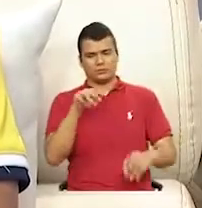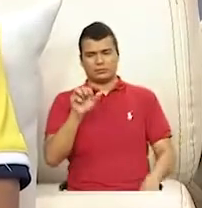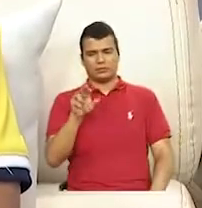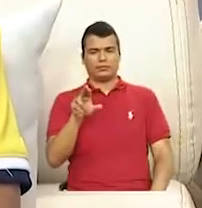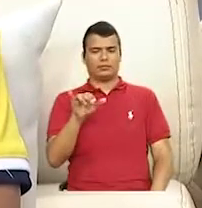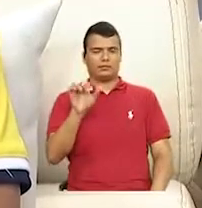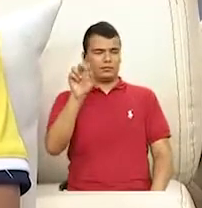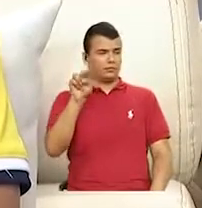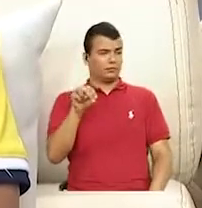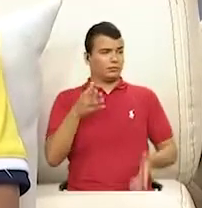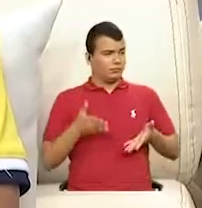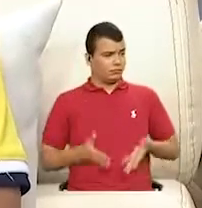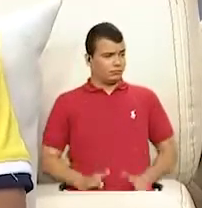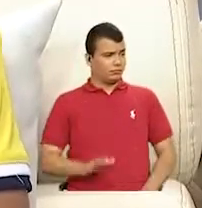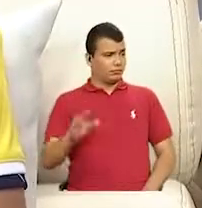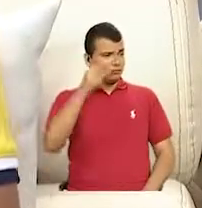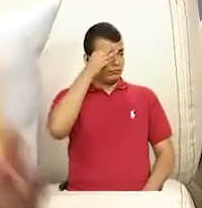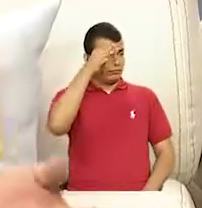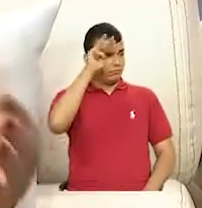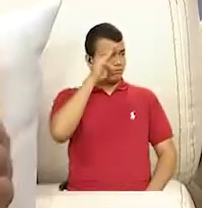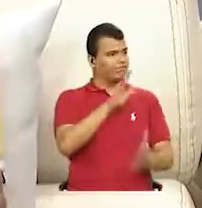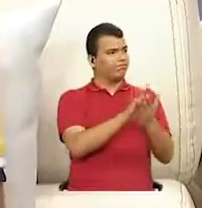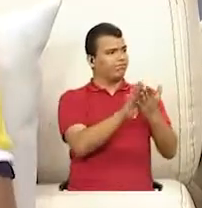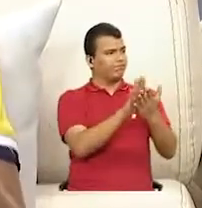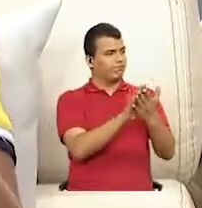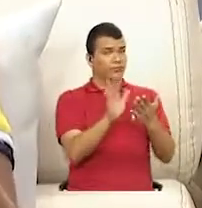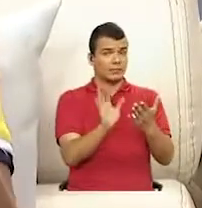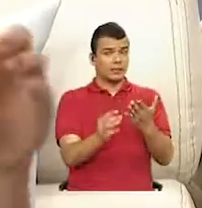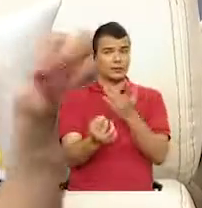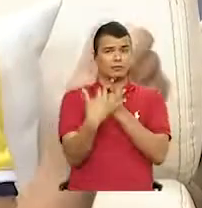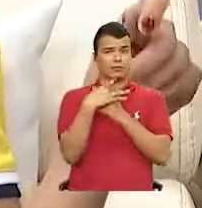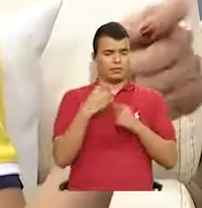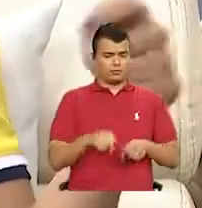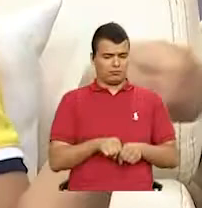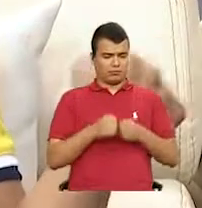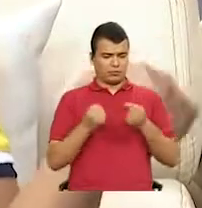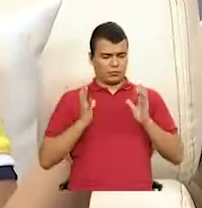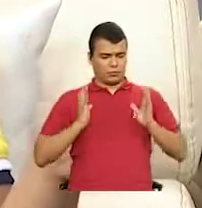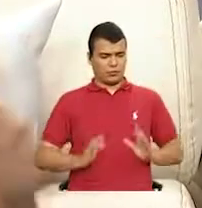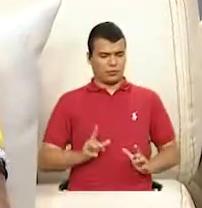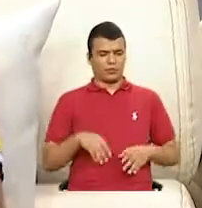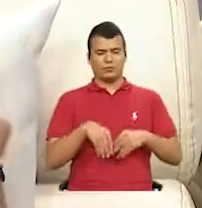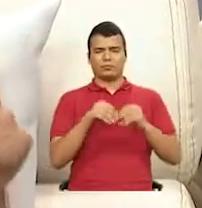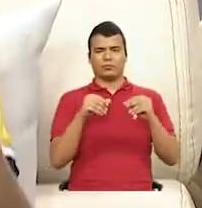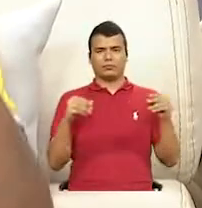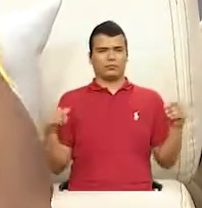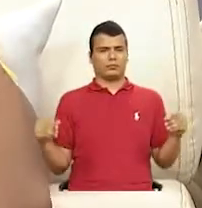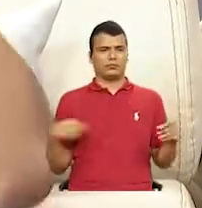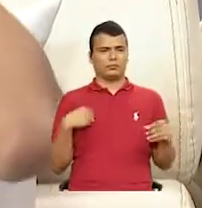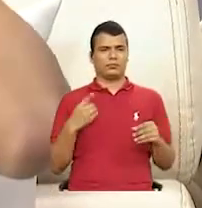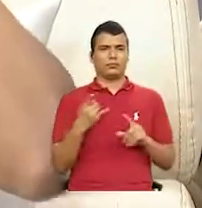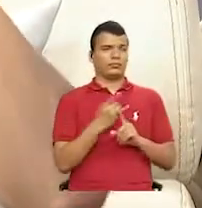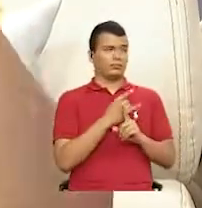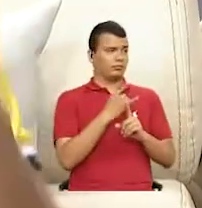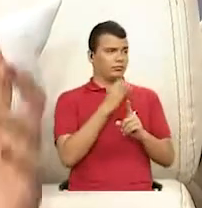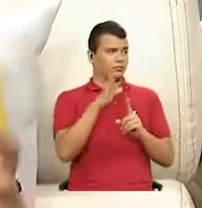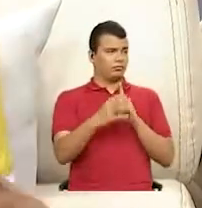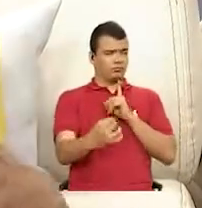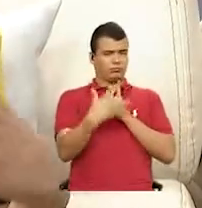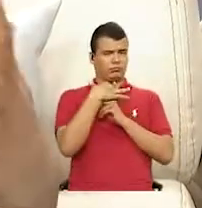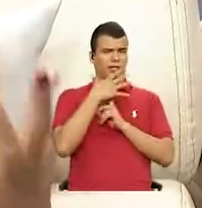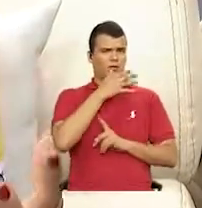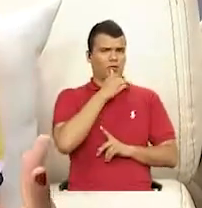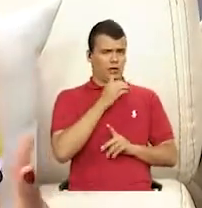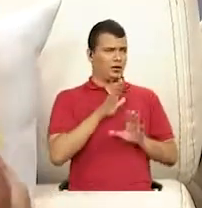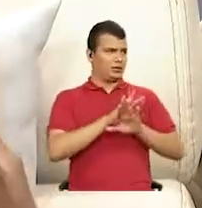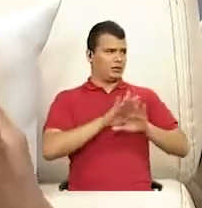Osés, y ella dice que esos edulcorantes no suelen ser dañinos, bueno, cuando hablamos de los polvitos con los que nosotros tenemos en la cocina, que no son dañinos,